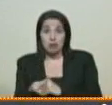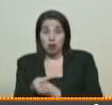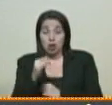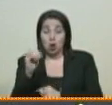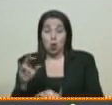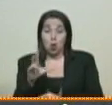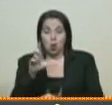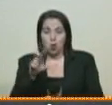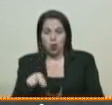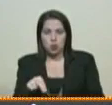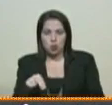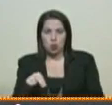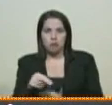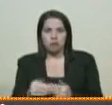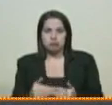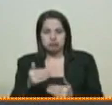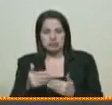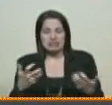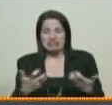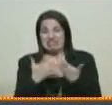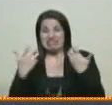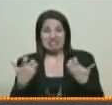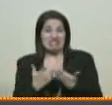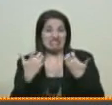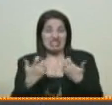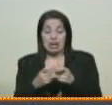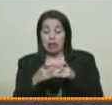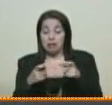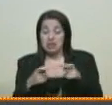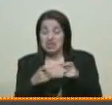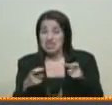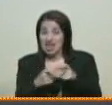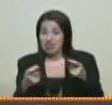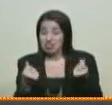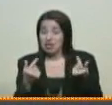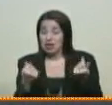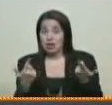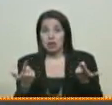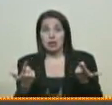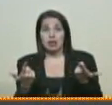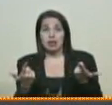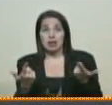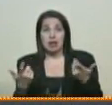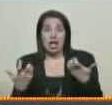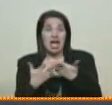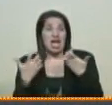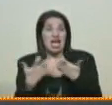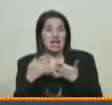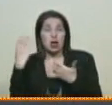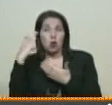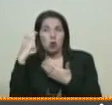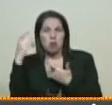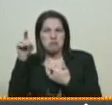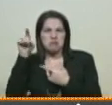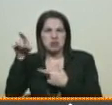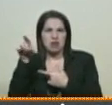en adelante del año pasado empezó la guerra contra el billete físico. Esa guerra la dirigen desde Colombia.